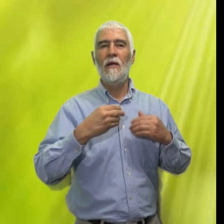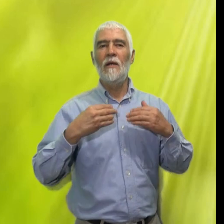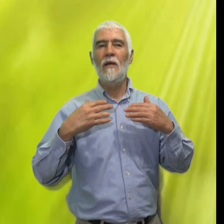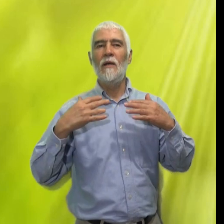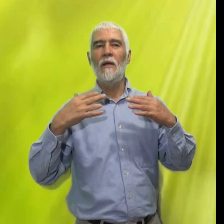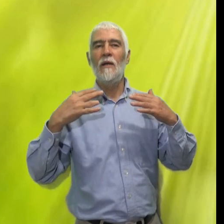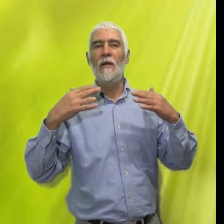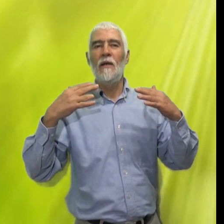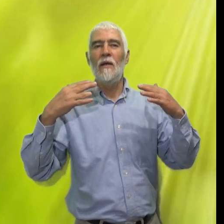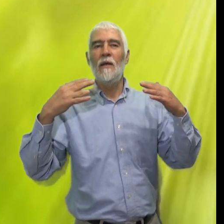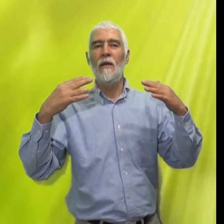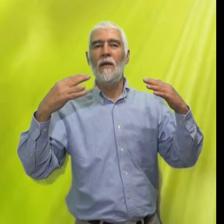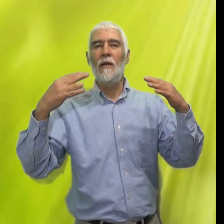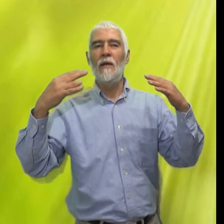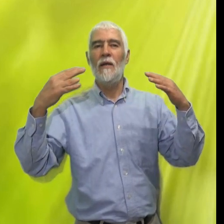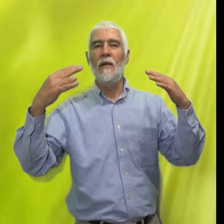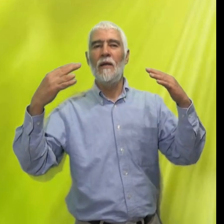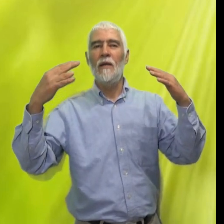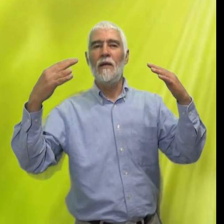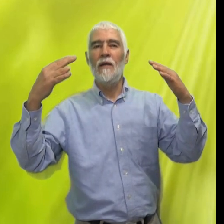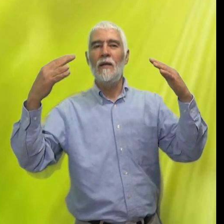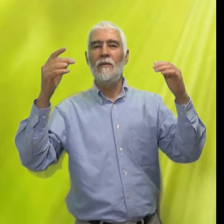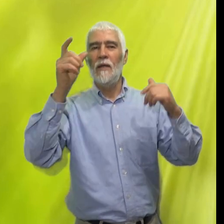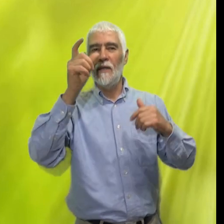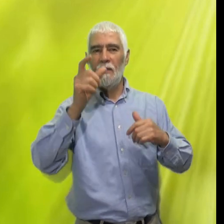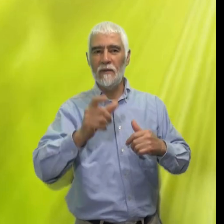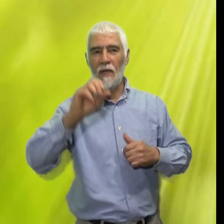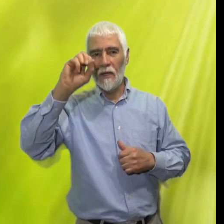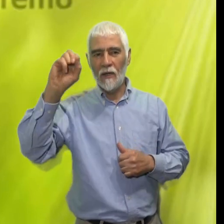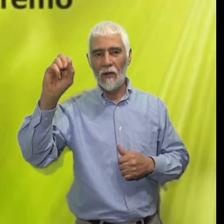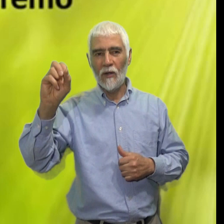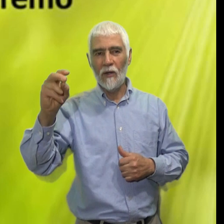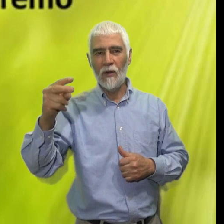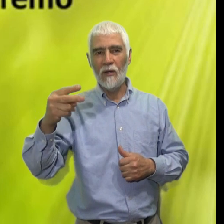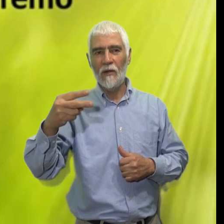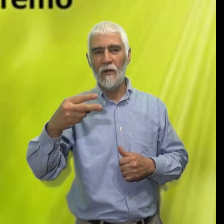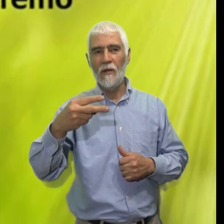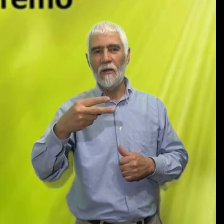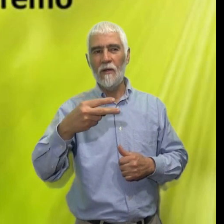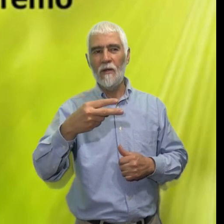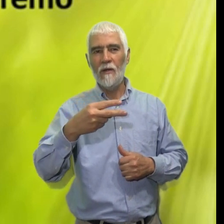Grande Jehová.